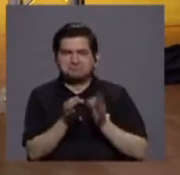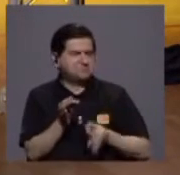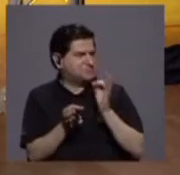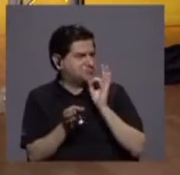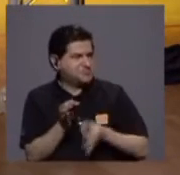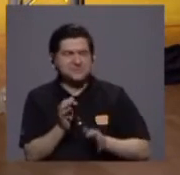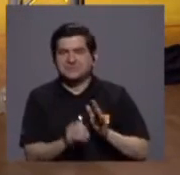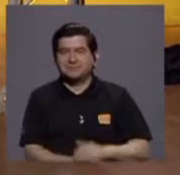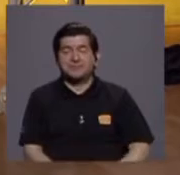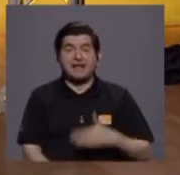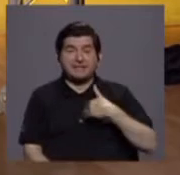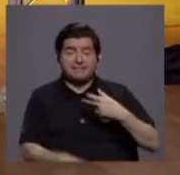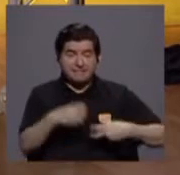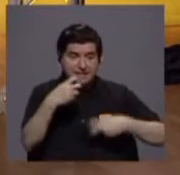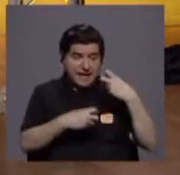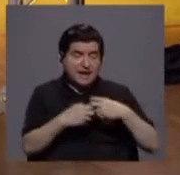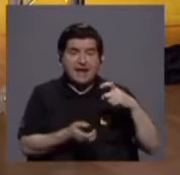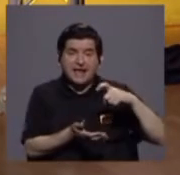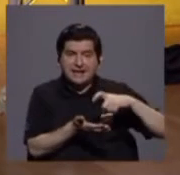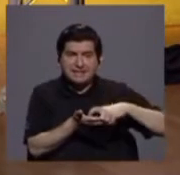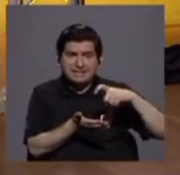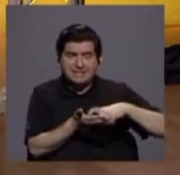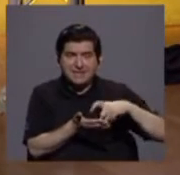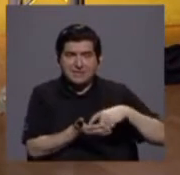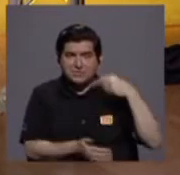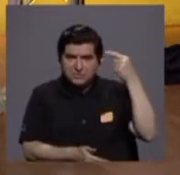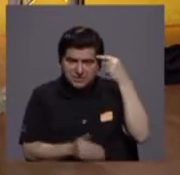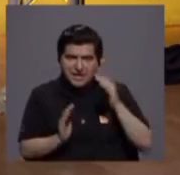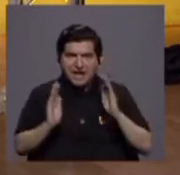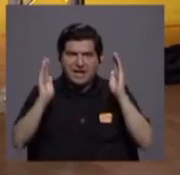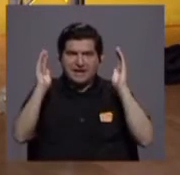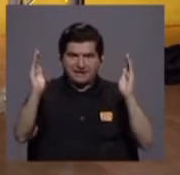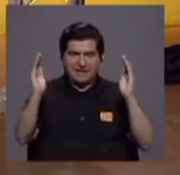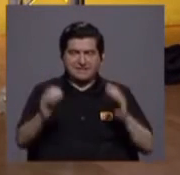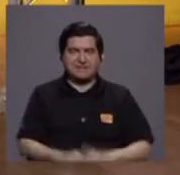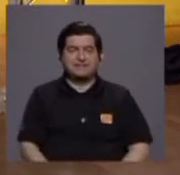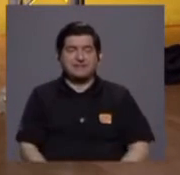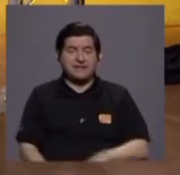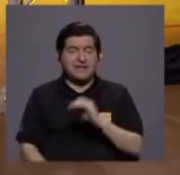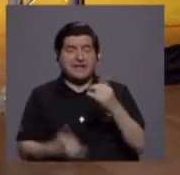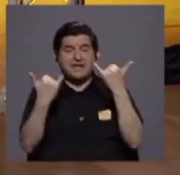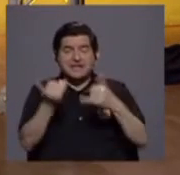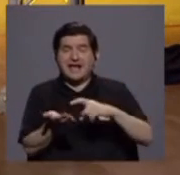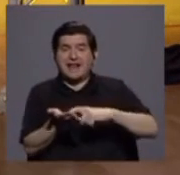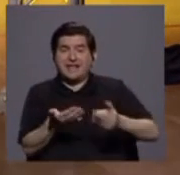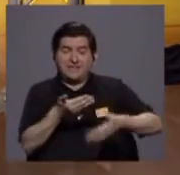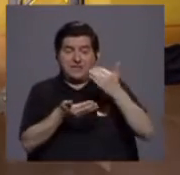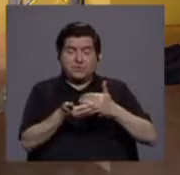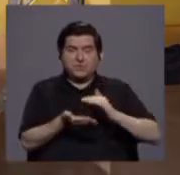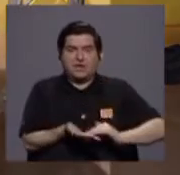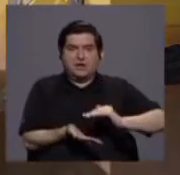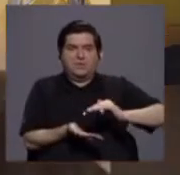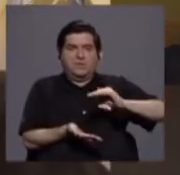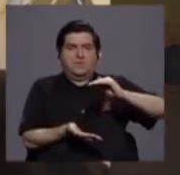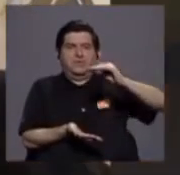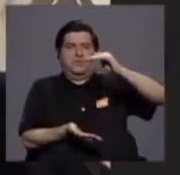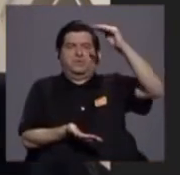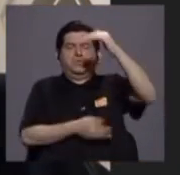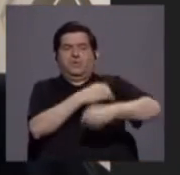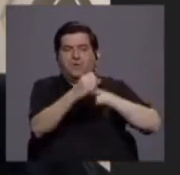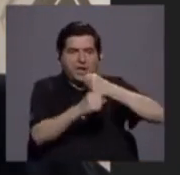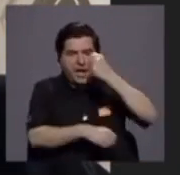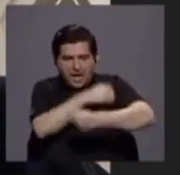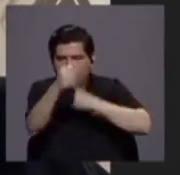sencillos. Tenemos un problema de un déficit fiscal muy alto y una deuda que ya se nos hizo muy alta porque se va acumulando